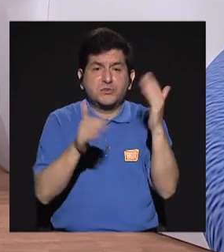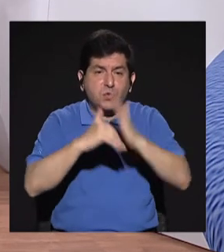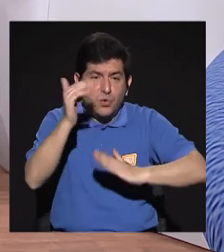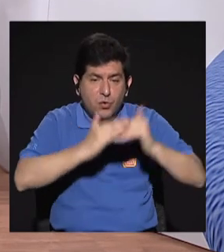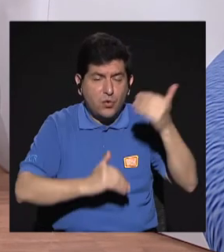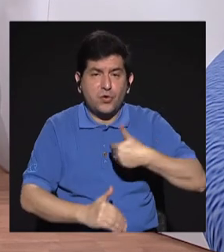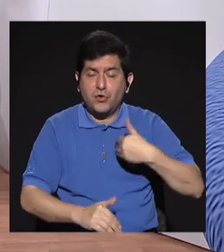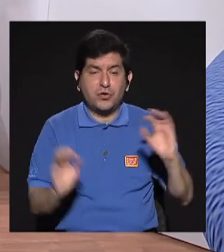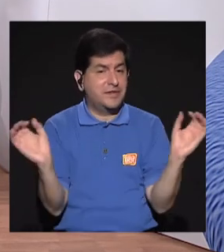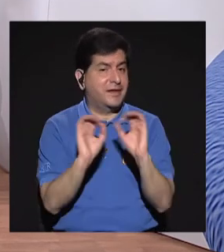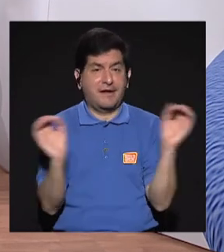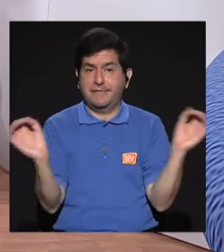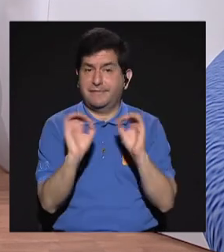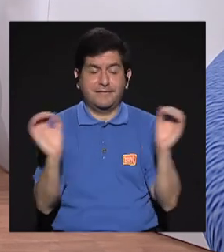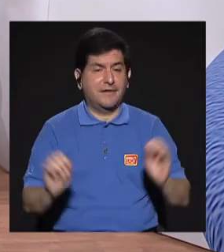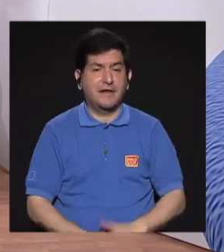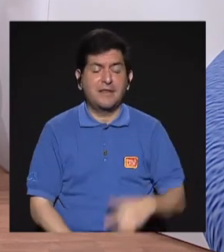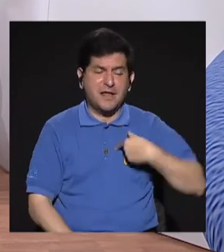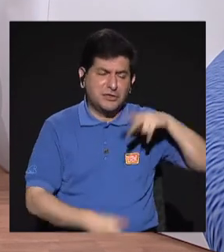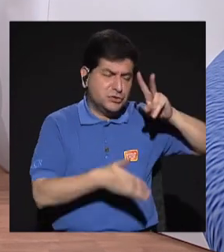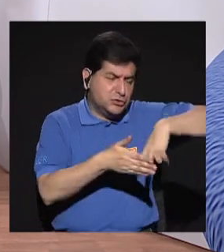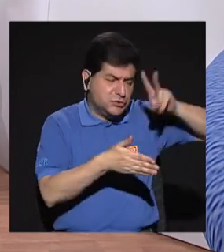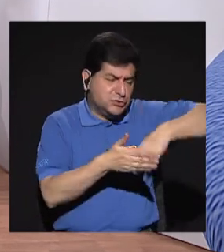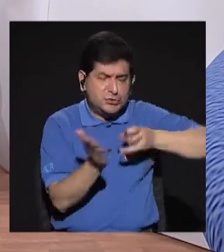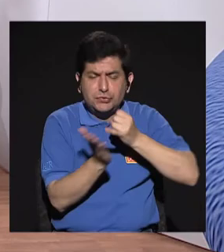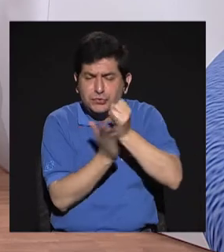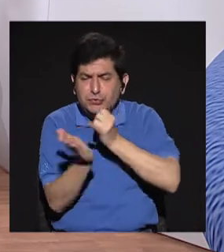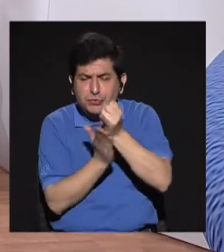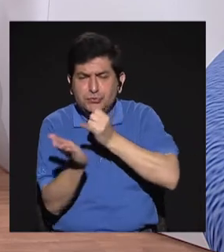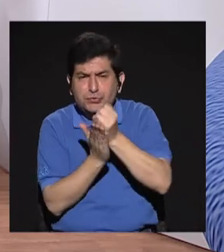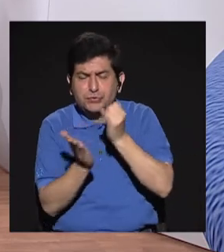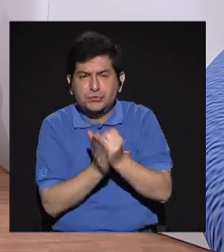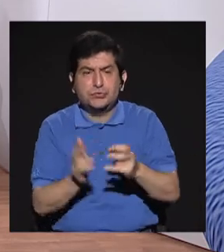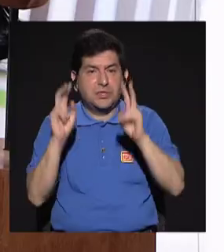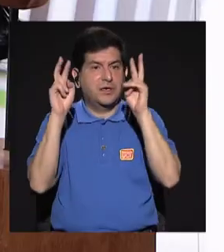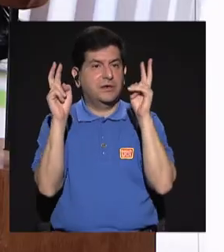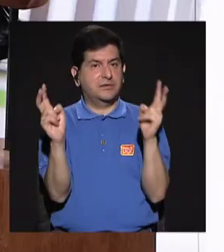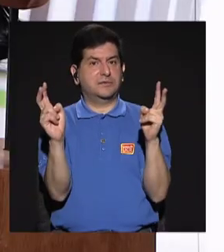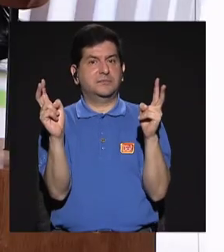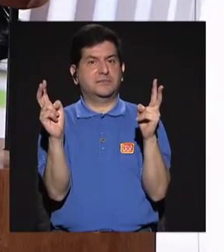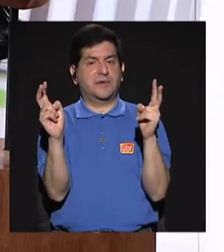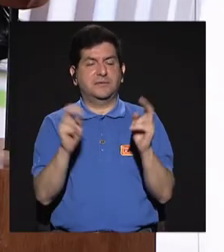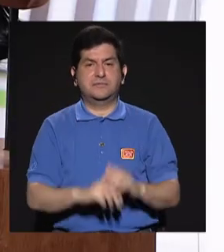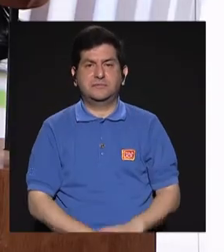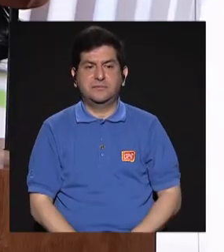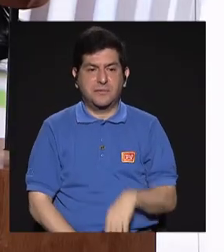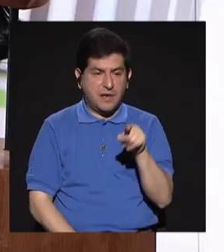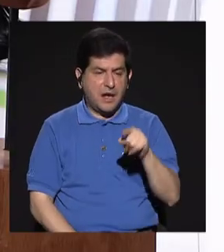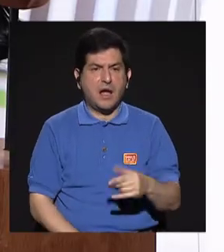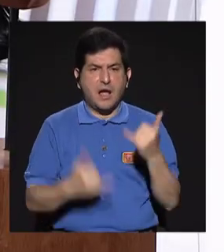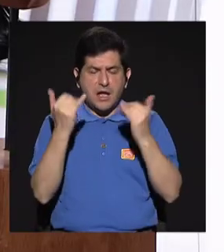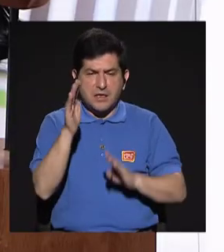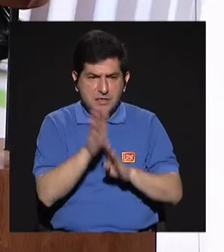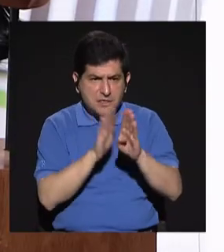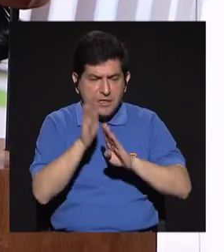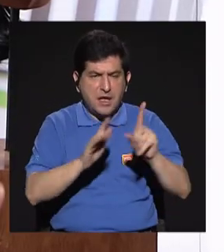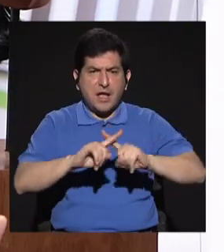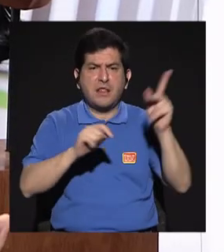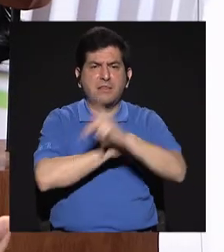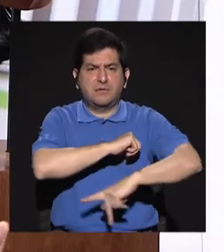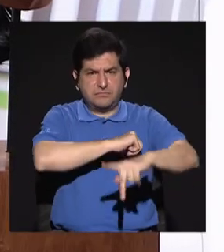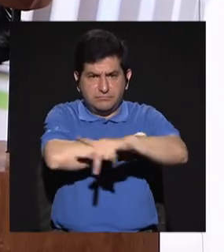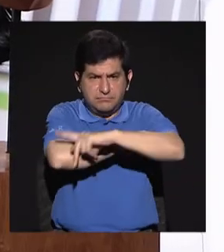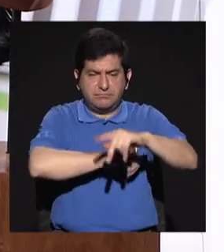el caso de la reconstrucción como no tenía nada tuve que leer investigar mucho sobre el tema en que está ampliamente